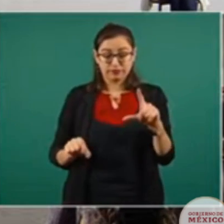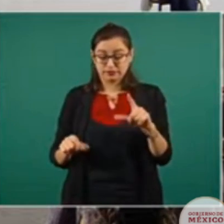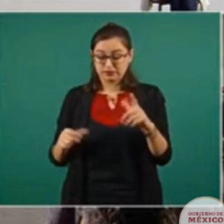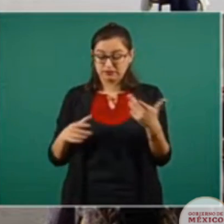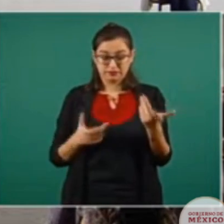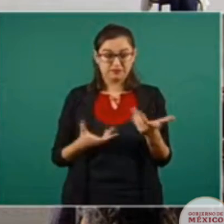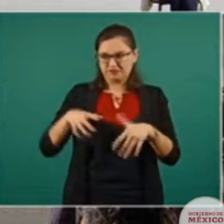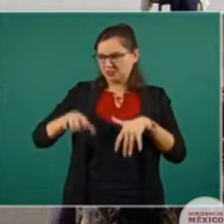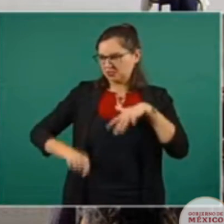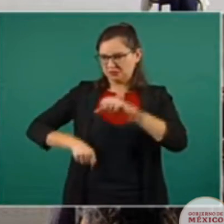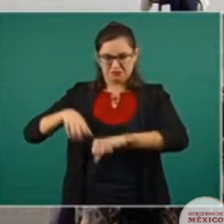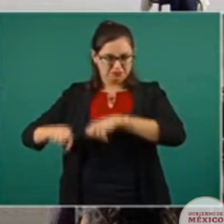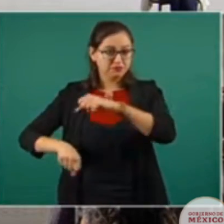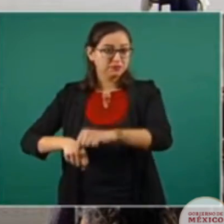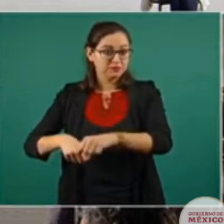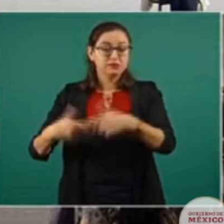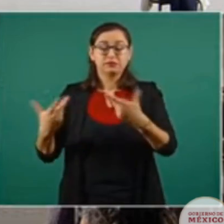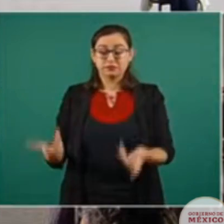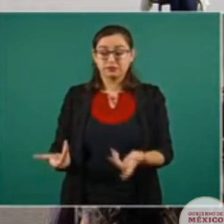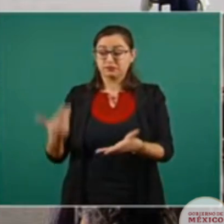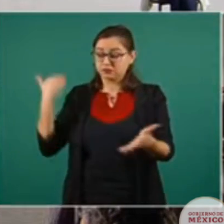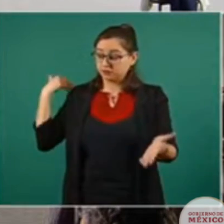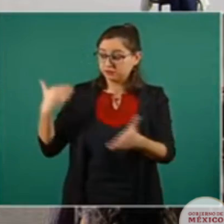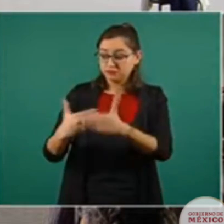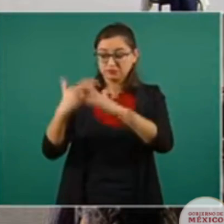conmemorarán los 500 años de la caída de Tenochtitlán.